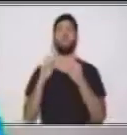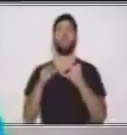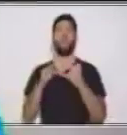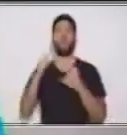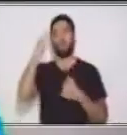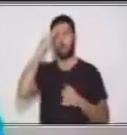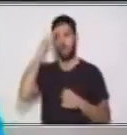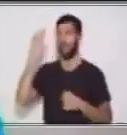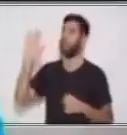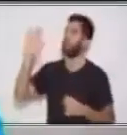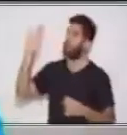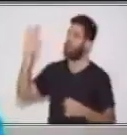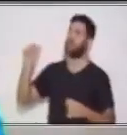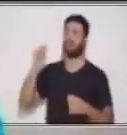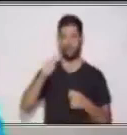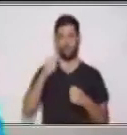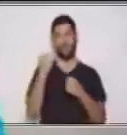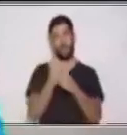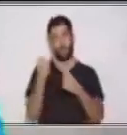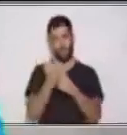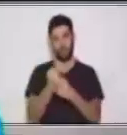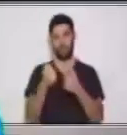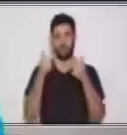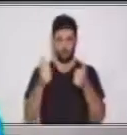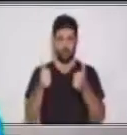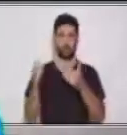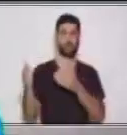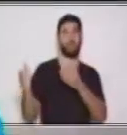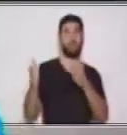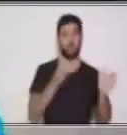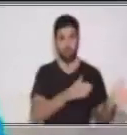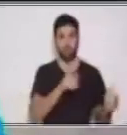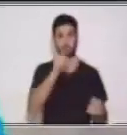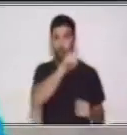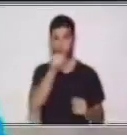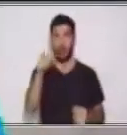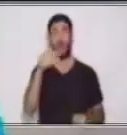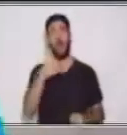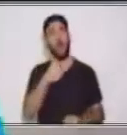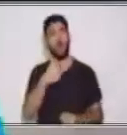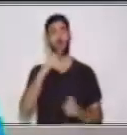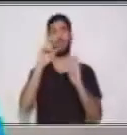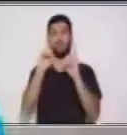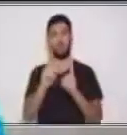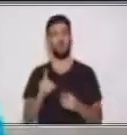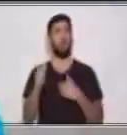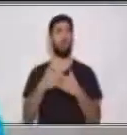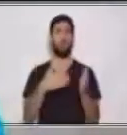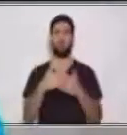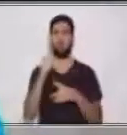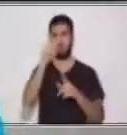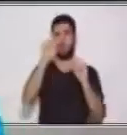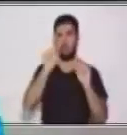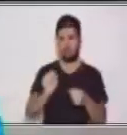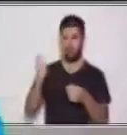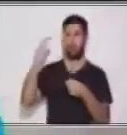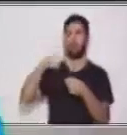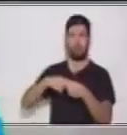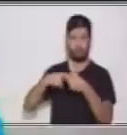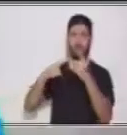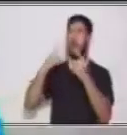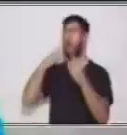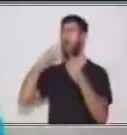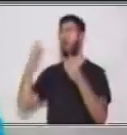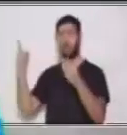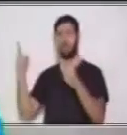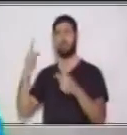a Pablo. Gracias, Pablo. Si en casa hay alguna persona con discapacidad, este tema le ayudará a ejercitar habilidades y destrezas